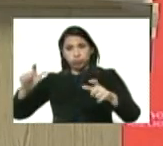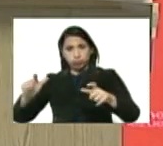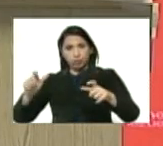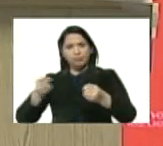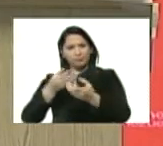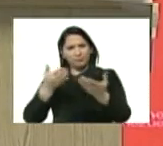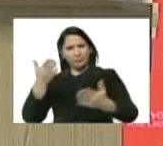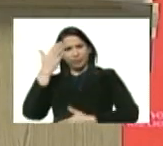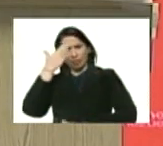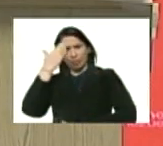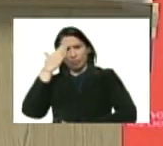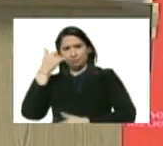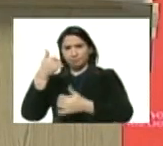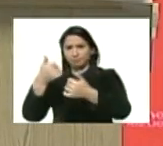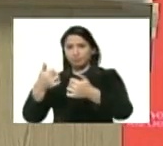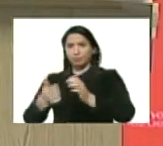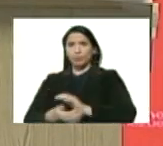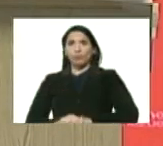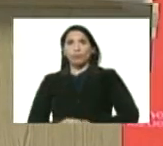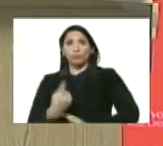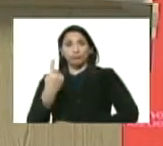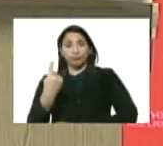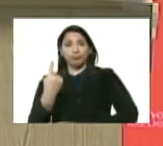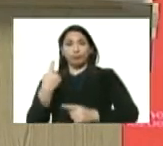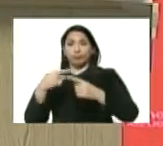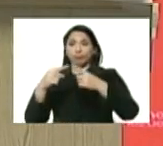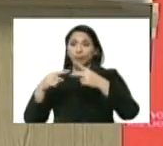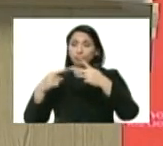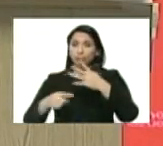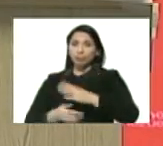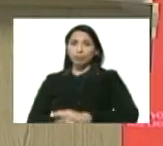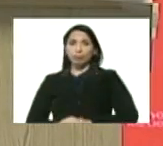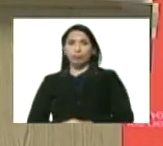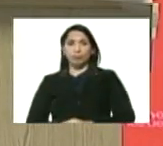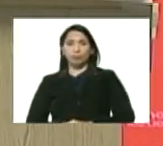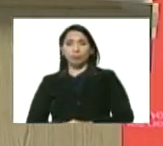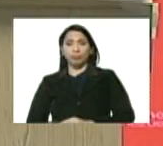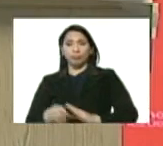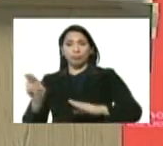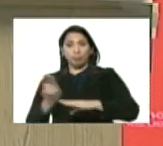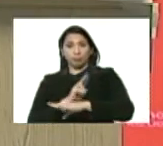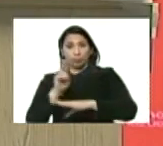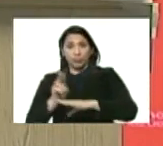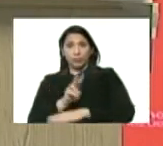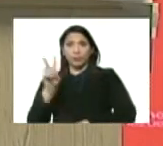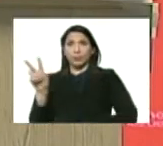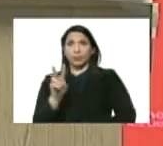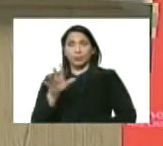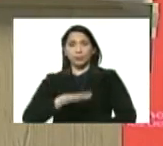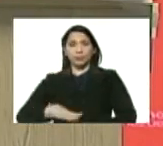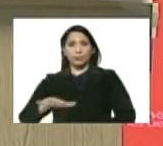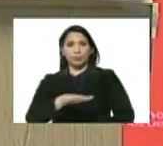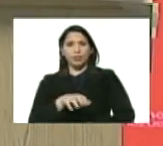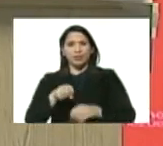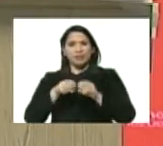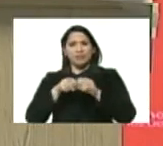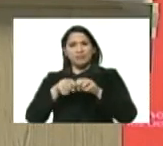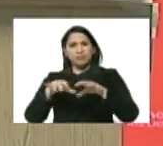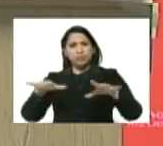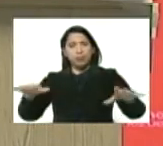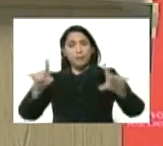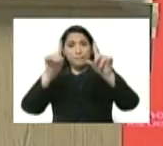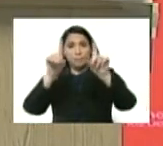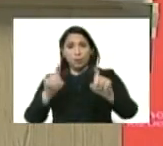ustedes bien saben, uno de los esquemas que se ha utilizado en Venezuela es la masificación de las